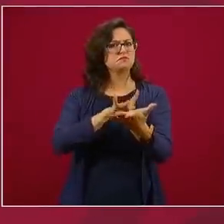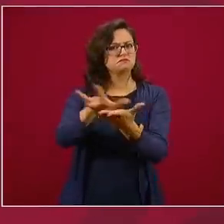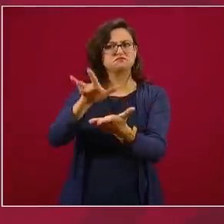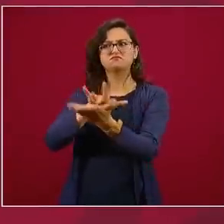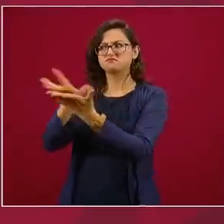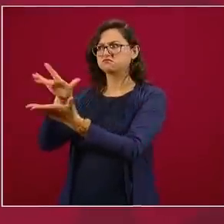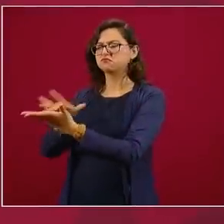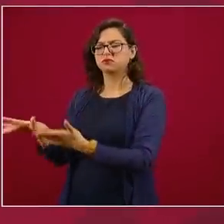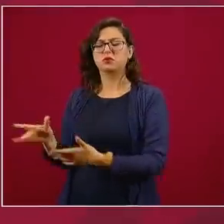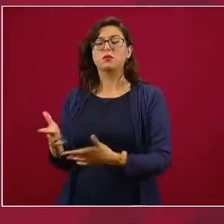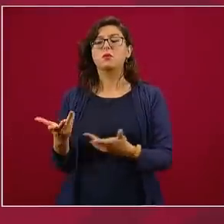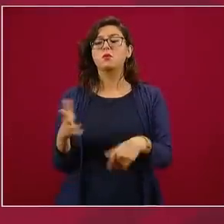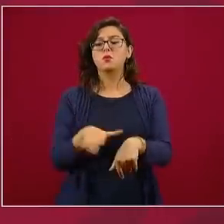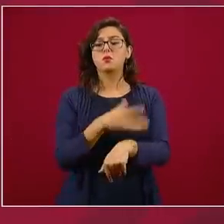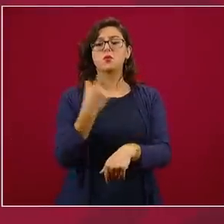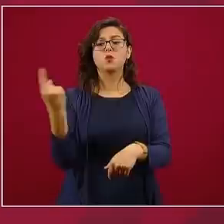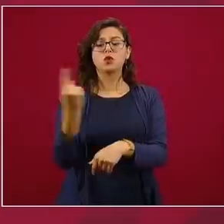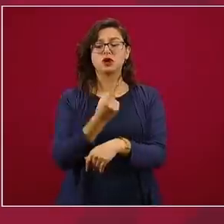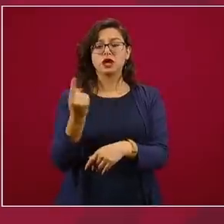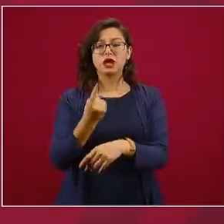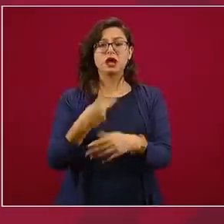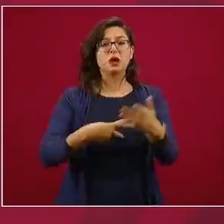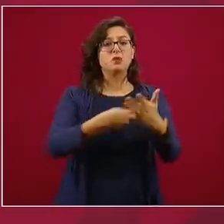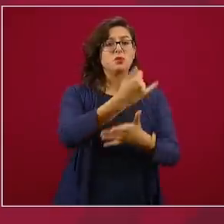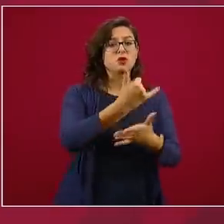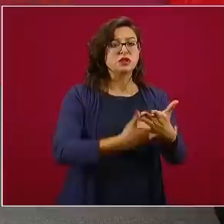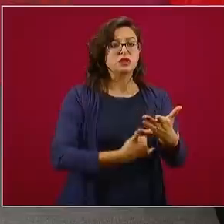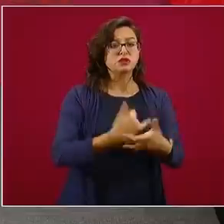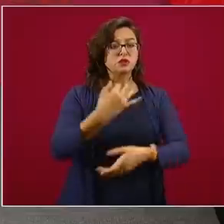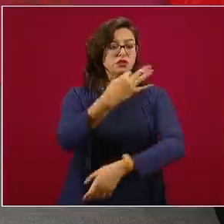inscrito en varios